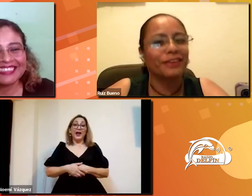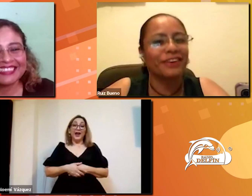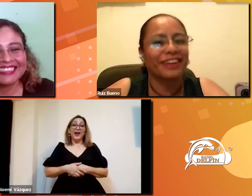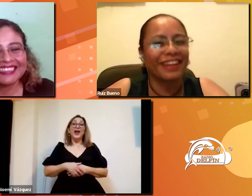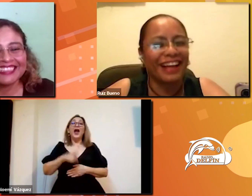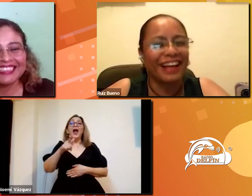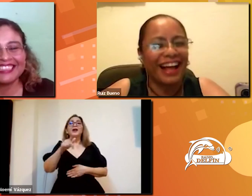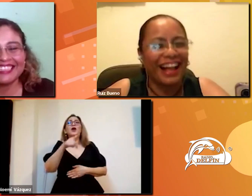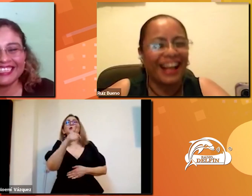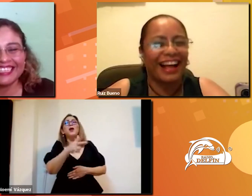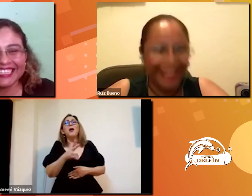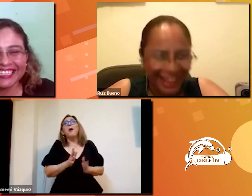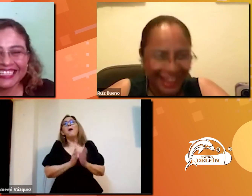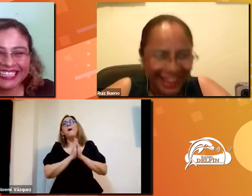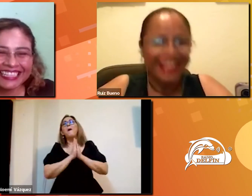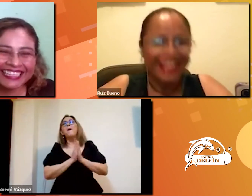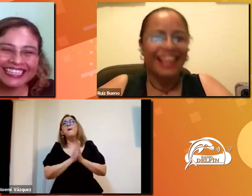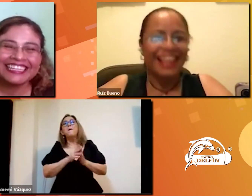Vete lento.